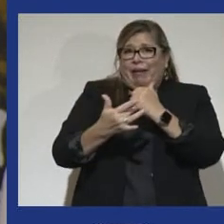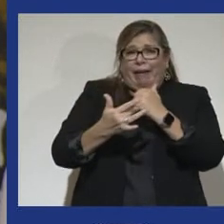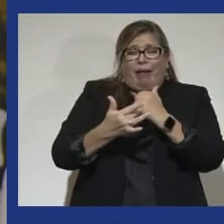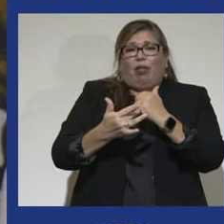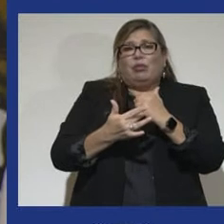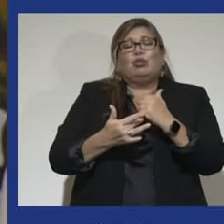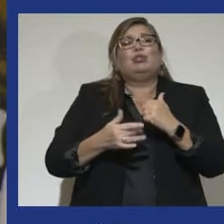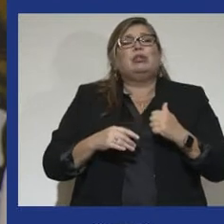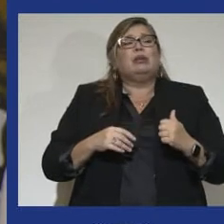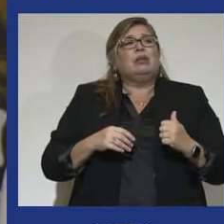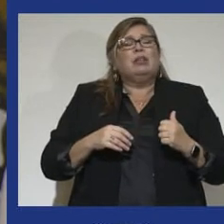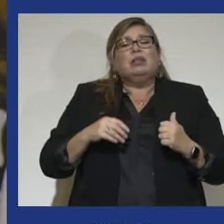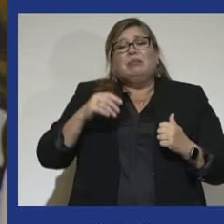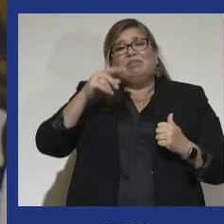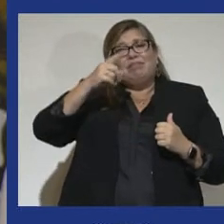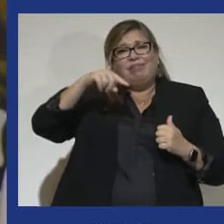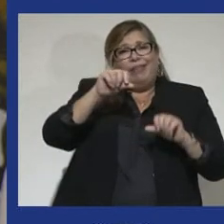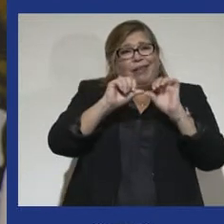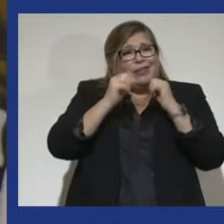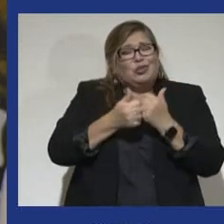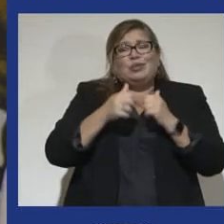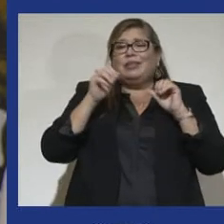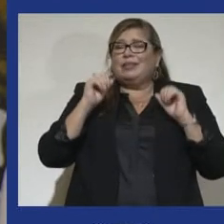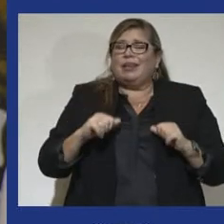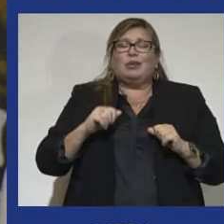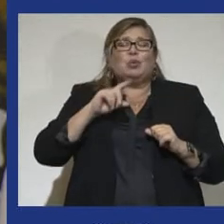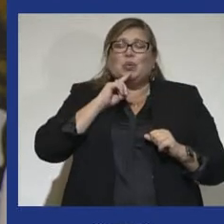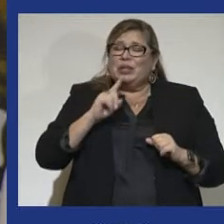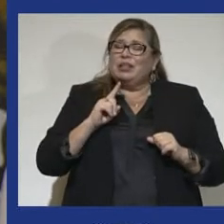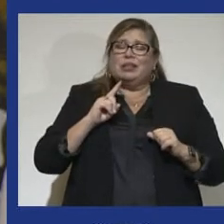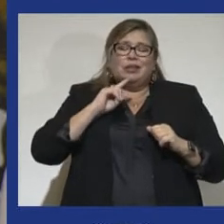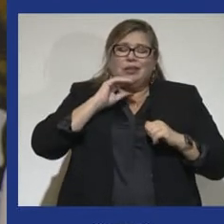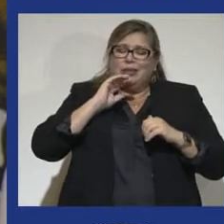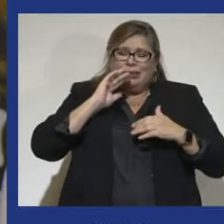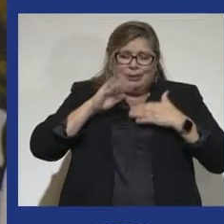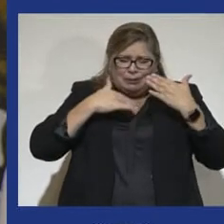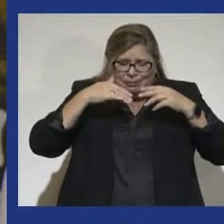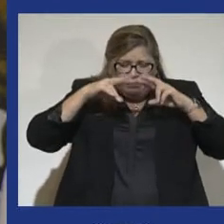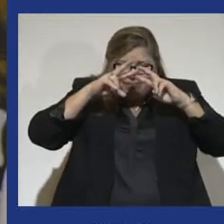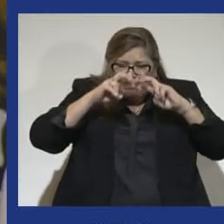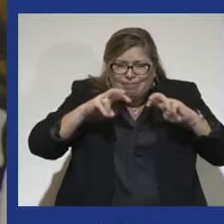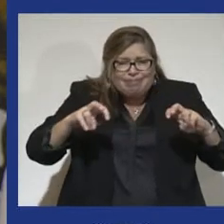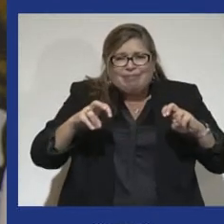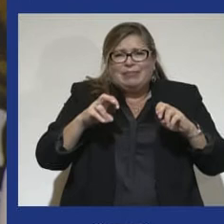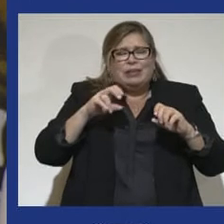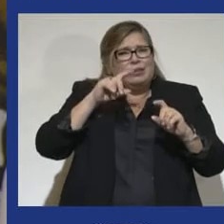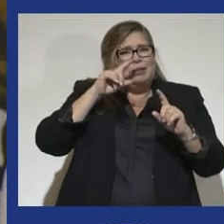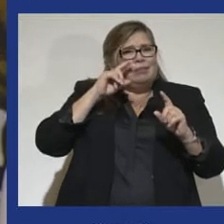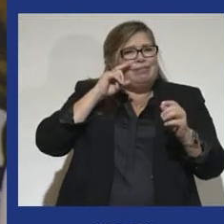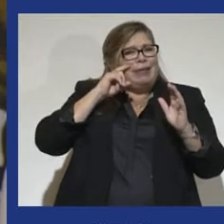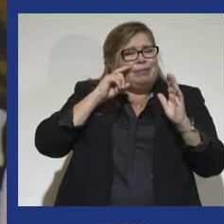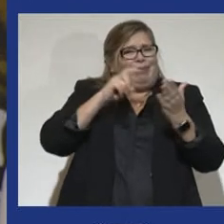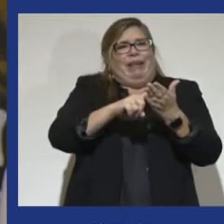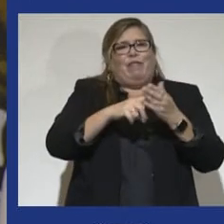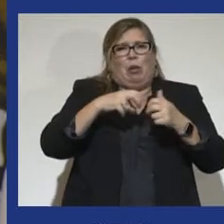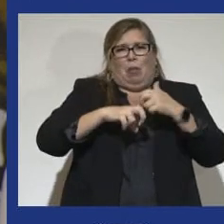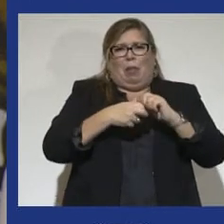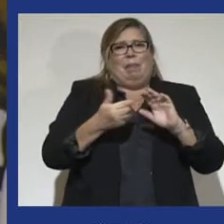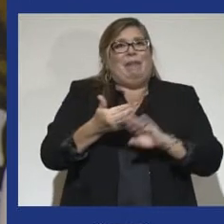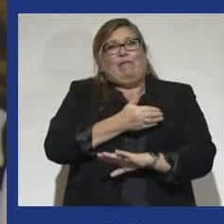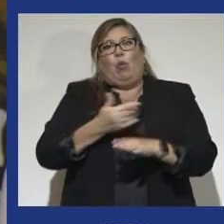para que esa agencia tenga la capacidad de realmente detectar problemas antes de que ocurran